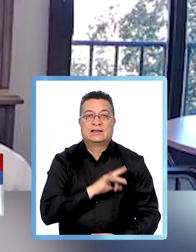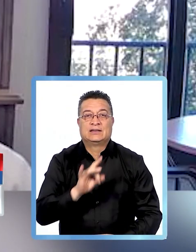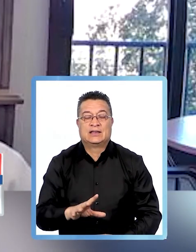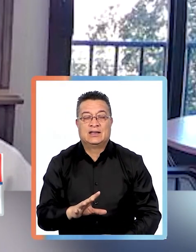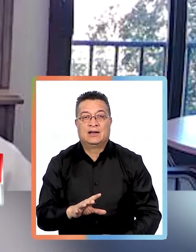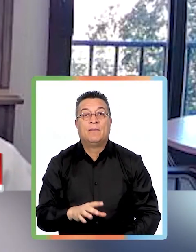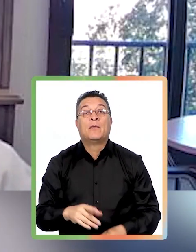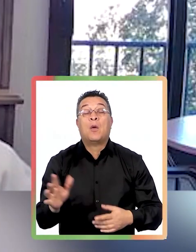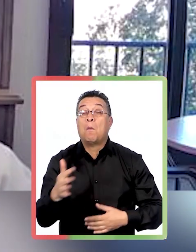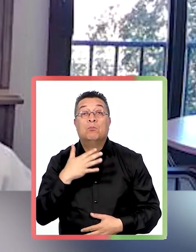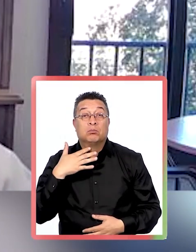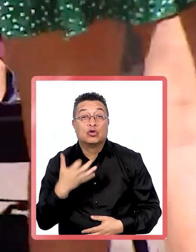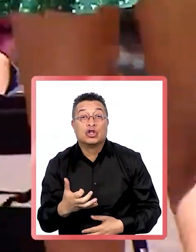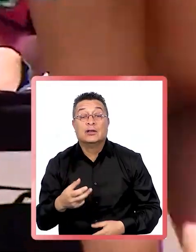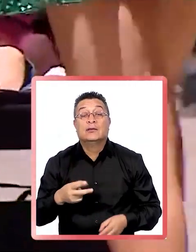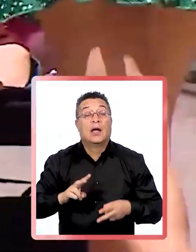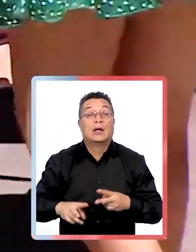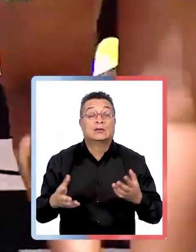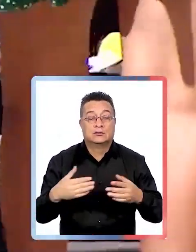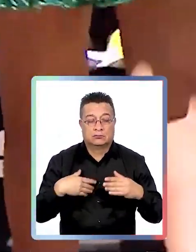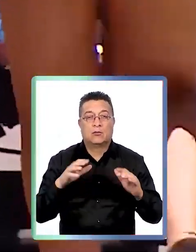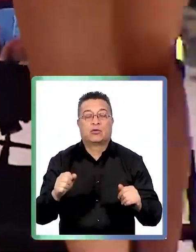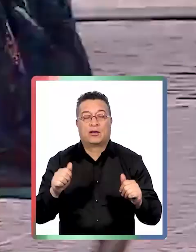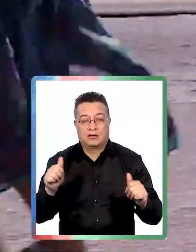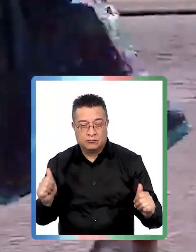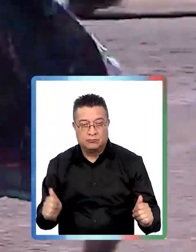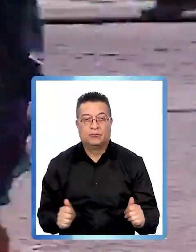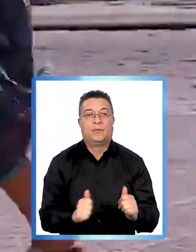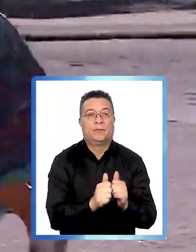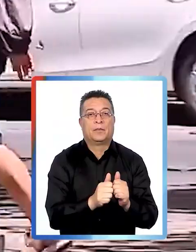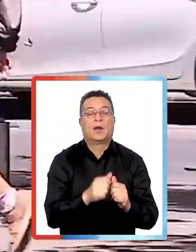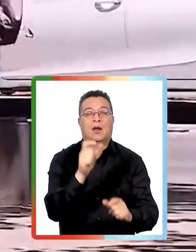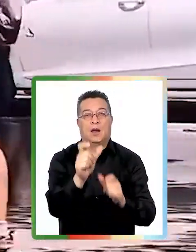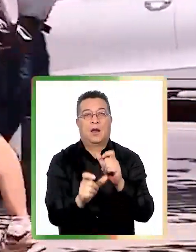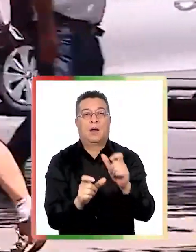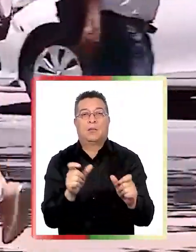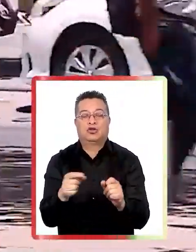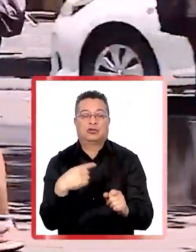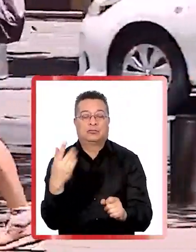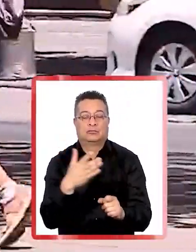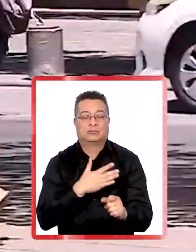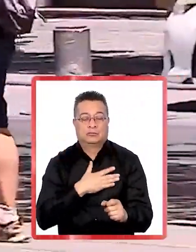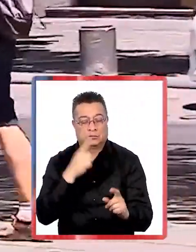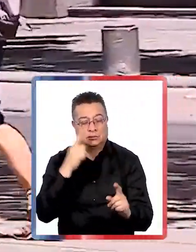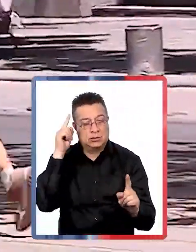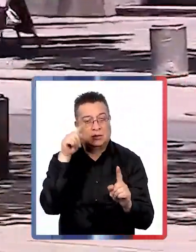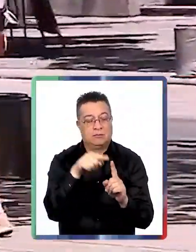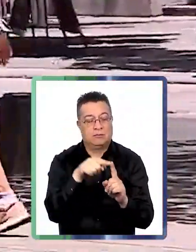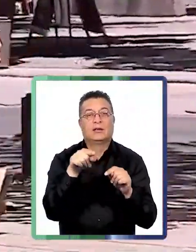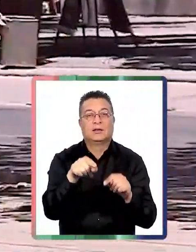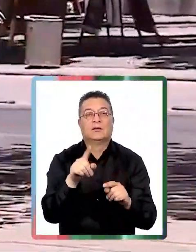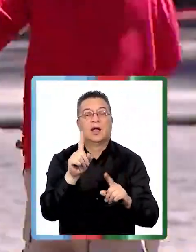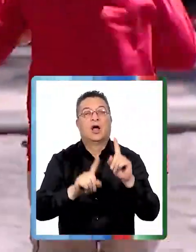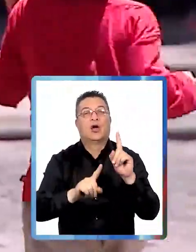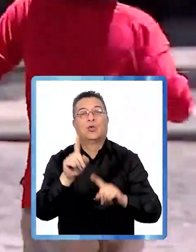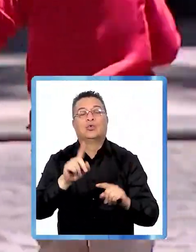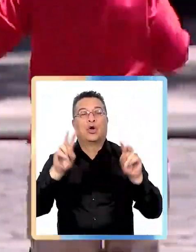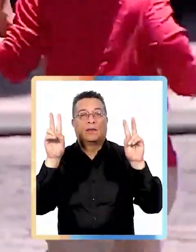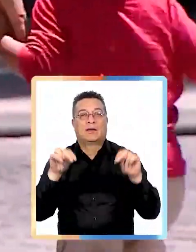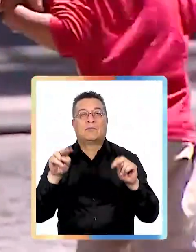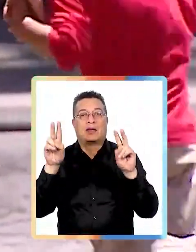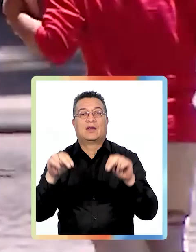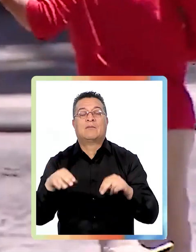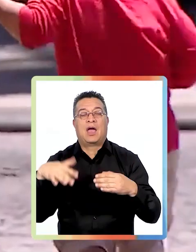del país. ¿Por qué lo hacemos? Porque es una manera de aproximarnos a lo que la población nuestra está pensando respecto de algunos